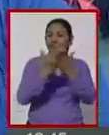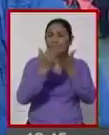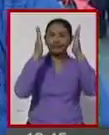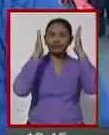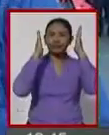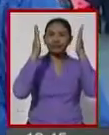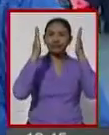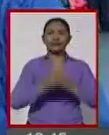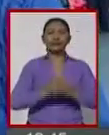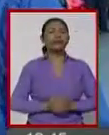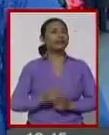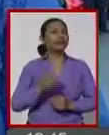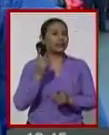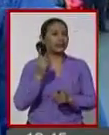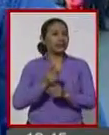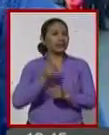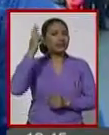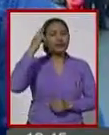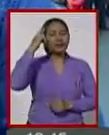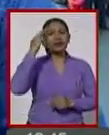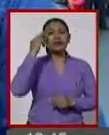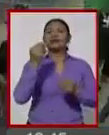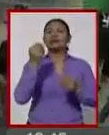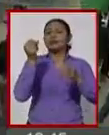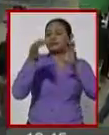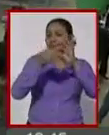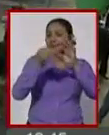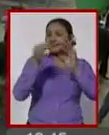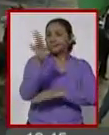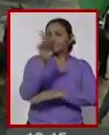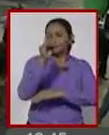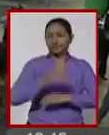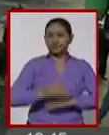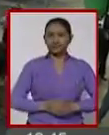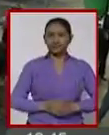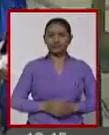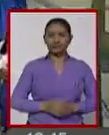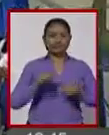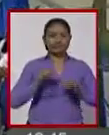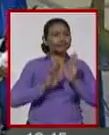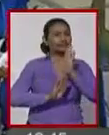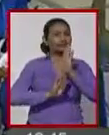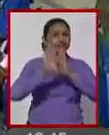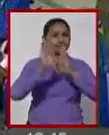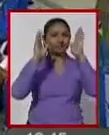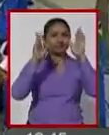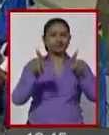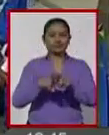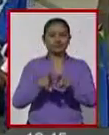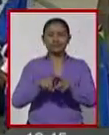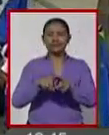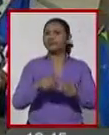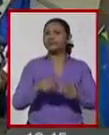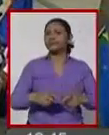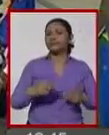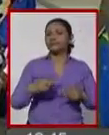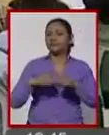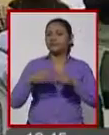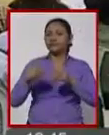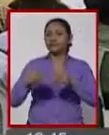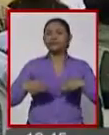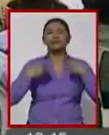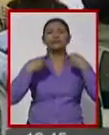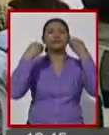vigilia con justa razón porque nos pertenece. Mientras se desarrollaba esta vigilia, también se llevó a cabo reconocimientos a